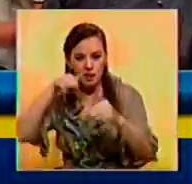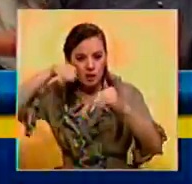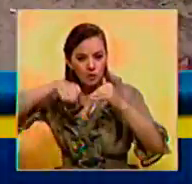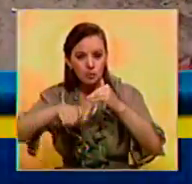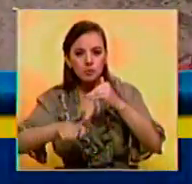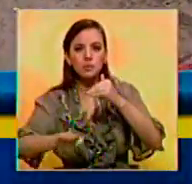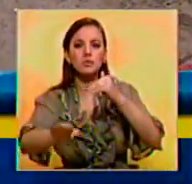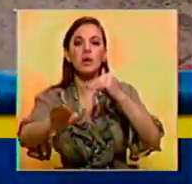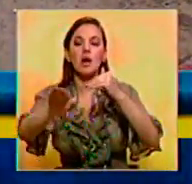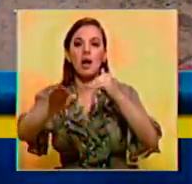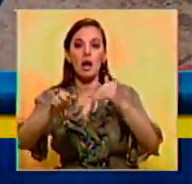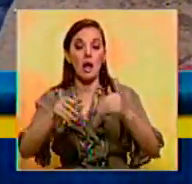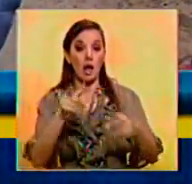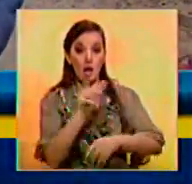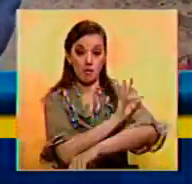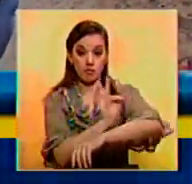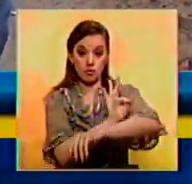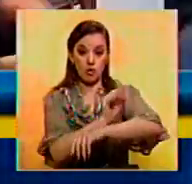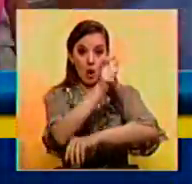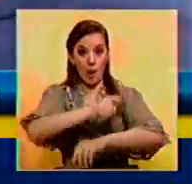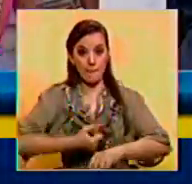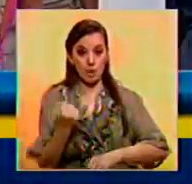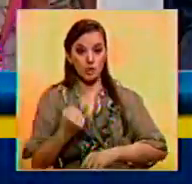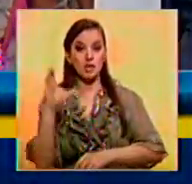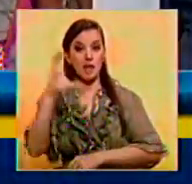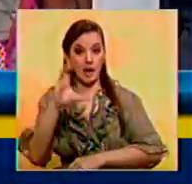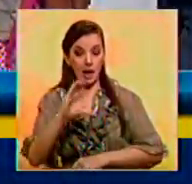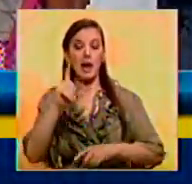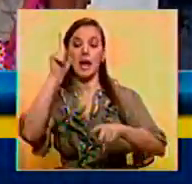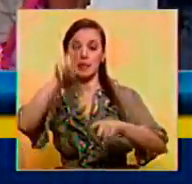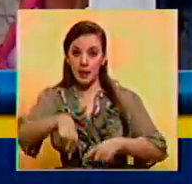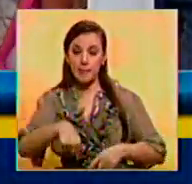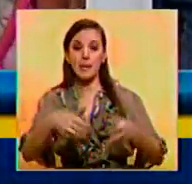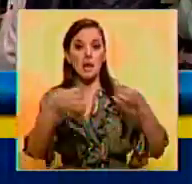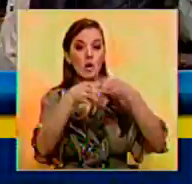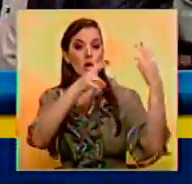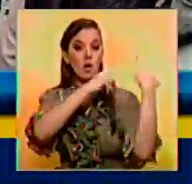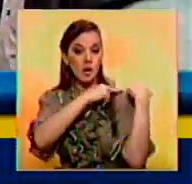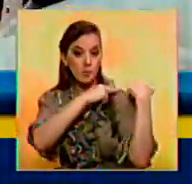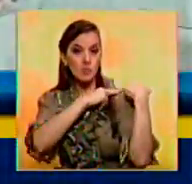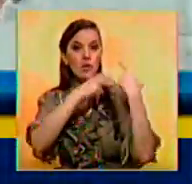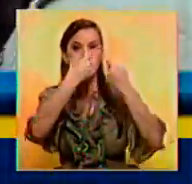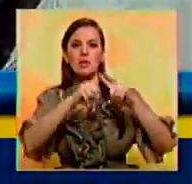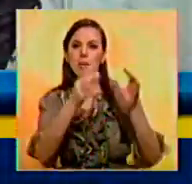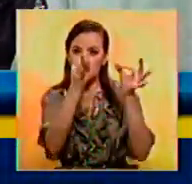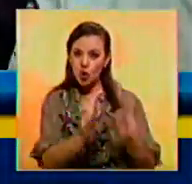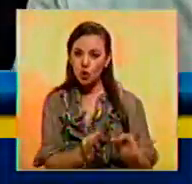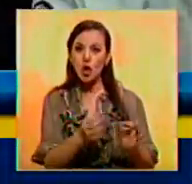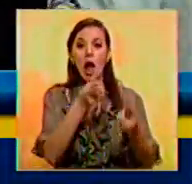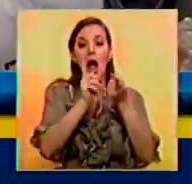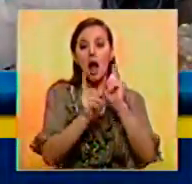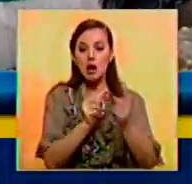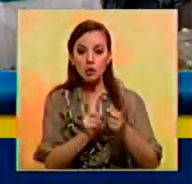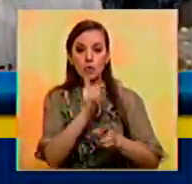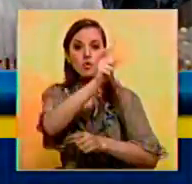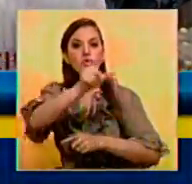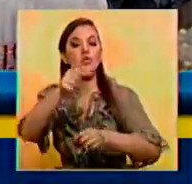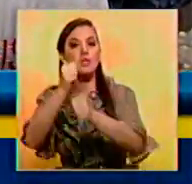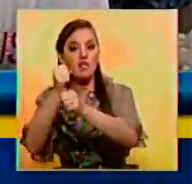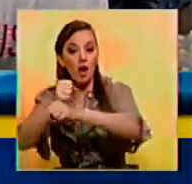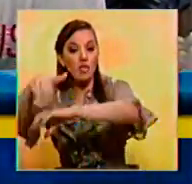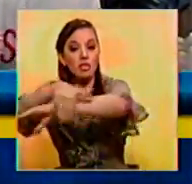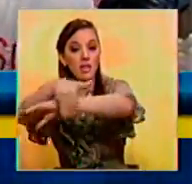Mercado Popular por funcionarios de la Policía de Caracas y de la Superintendencia de Precios Justos, quienes informaron que algunos trabajadores de la economía